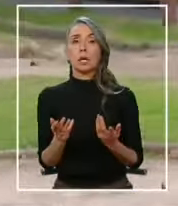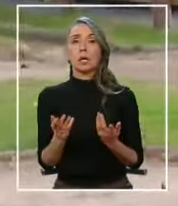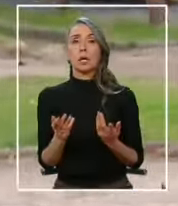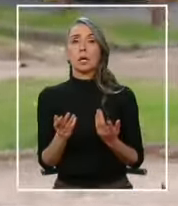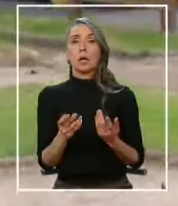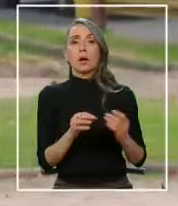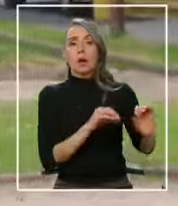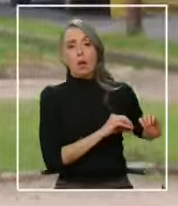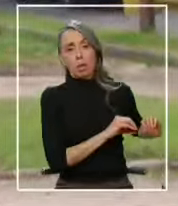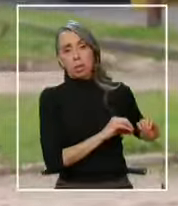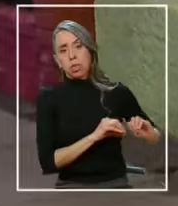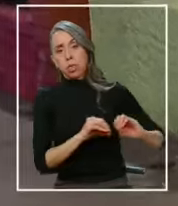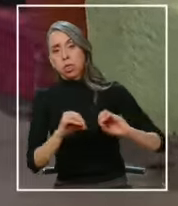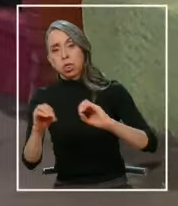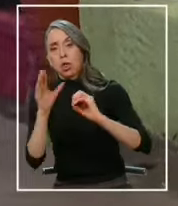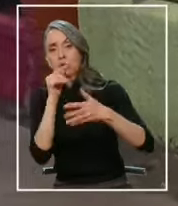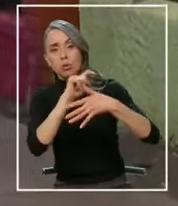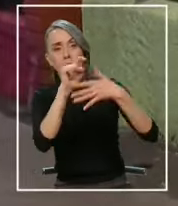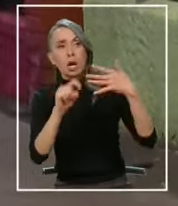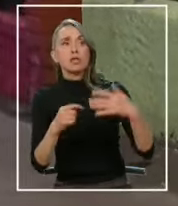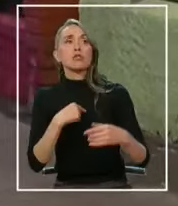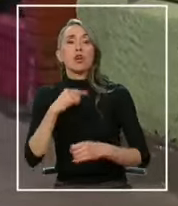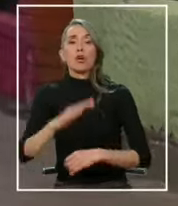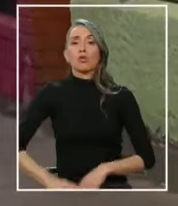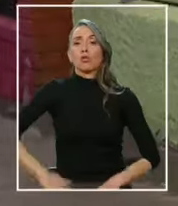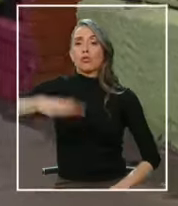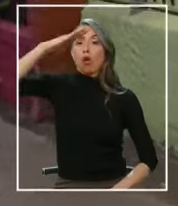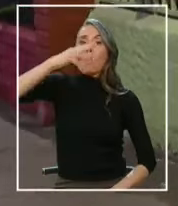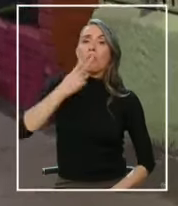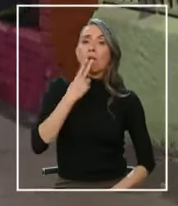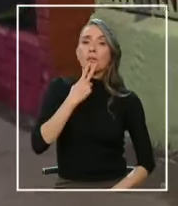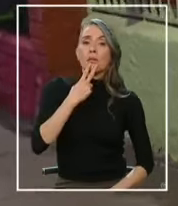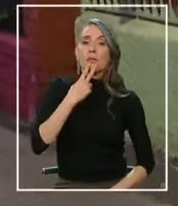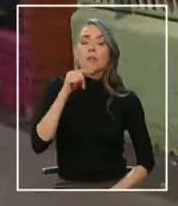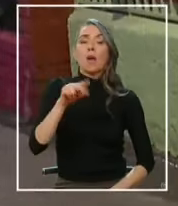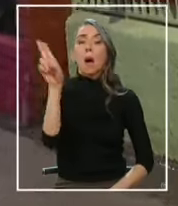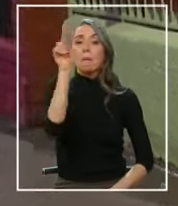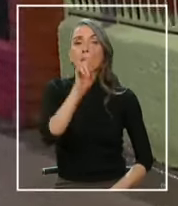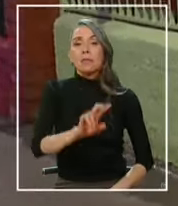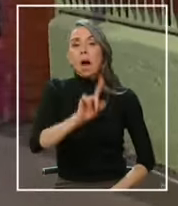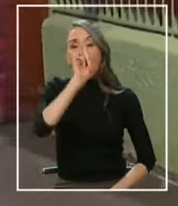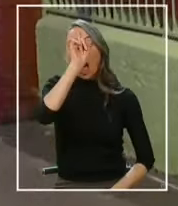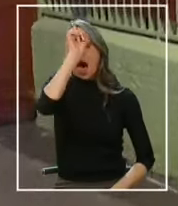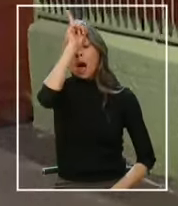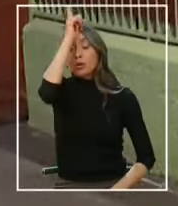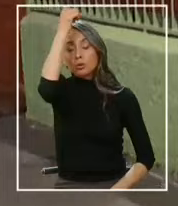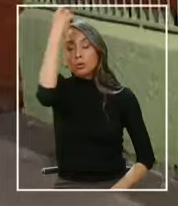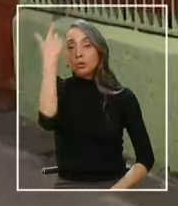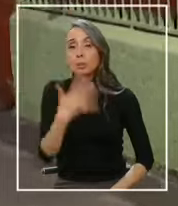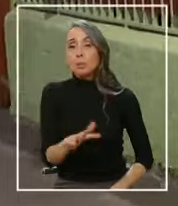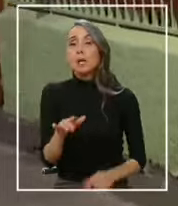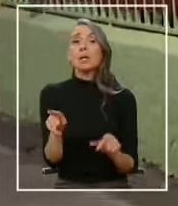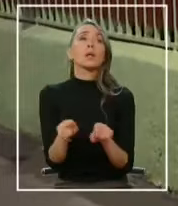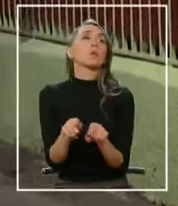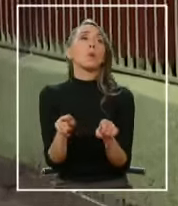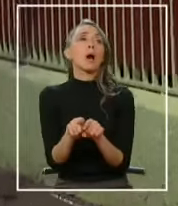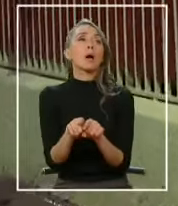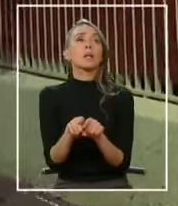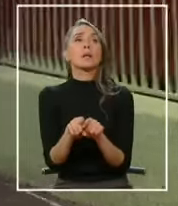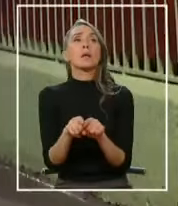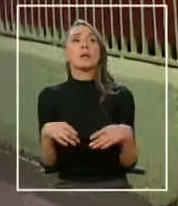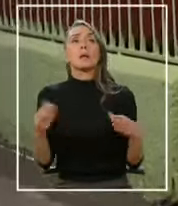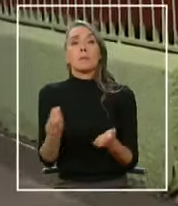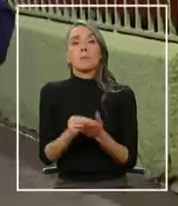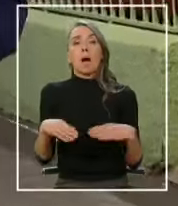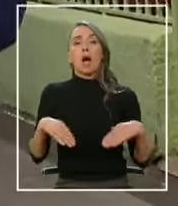no han postergado en varias cosas. Yo toda la vida he vivido en La Pintana, entonces estoy acostumbrada, pero igual sería mucho